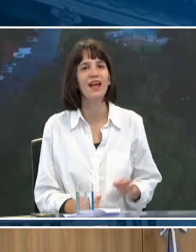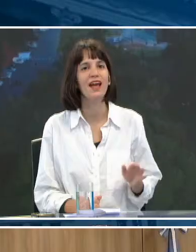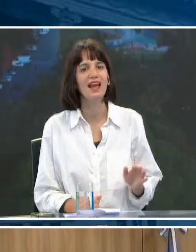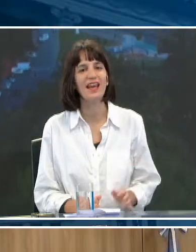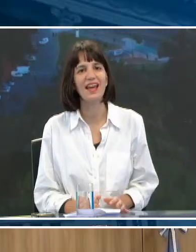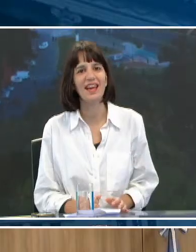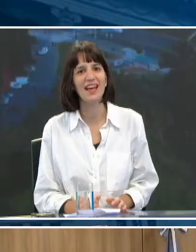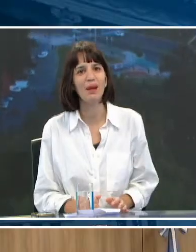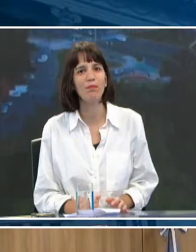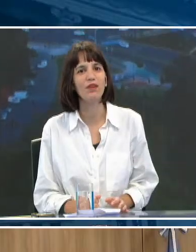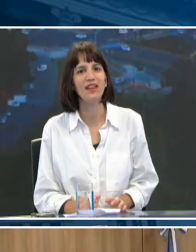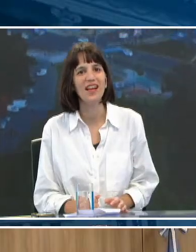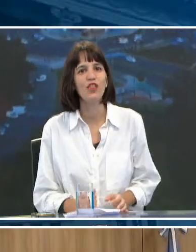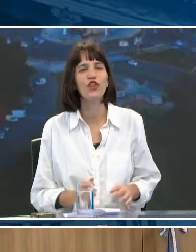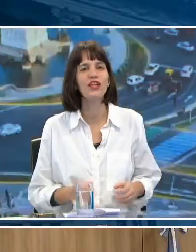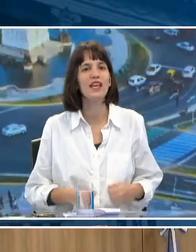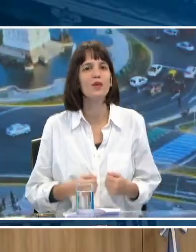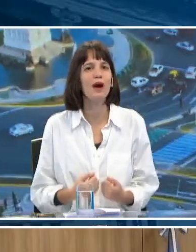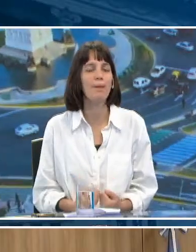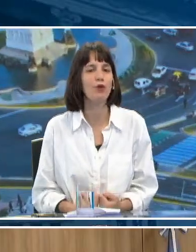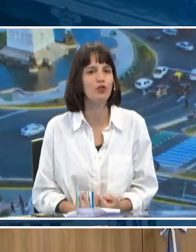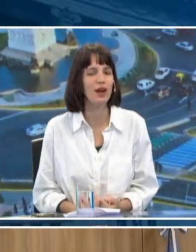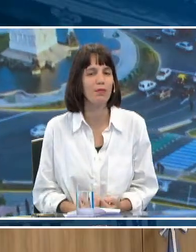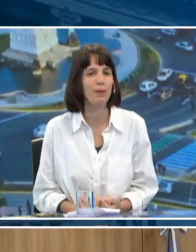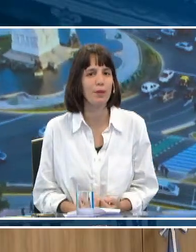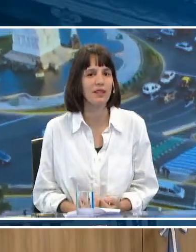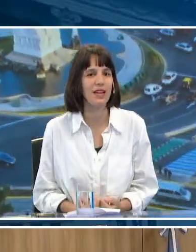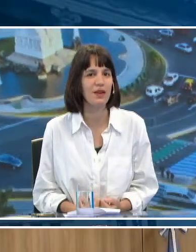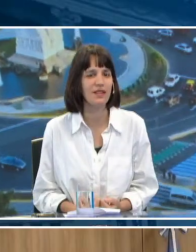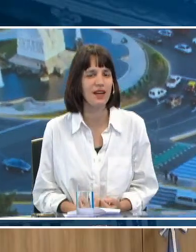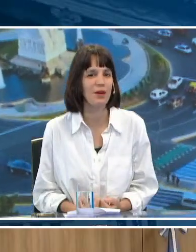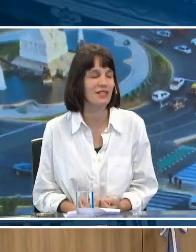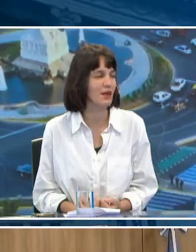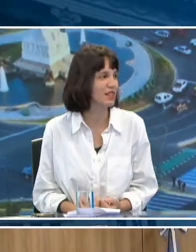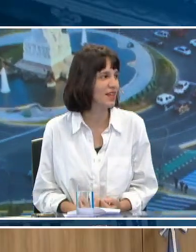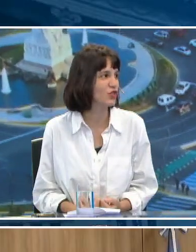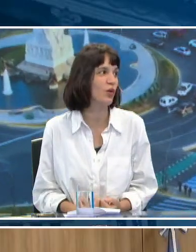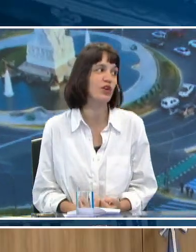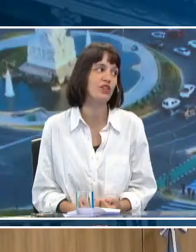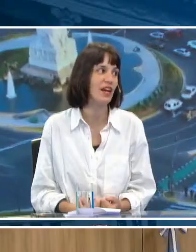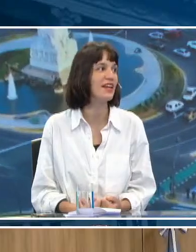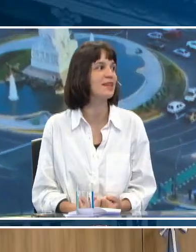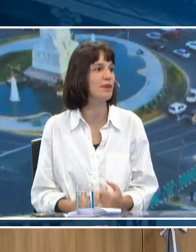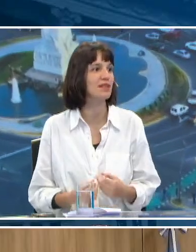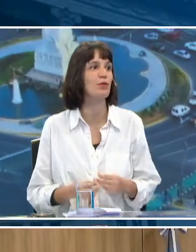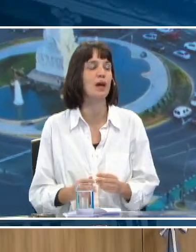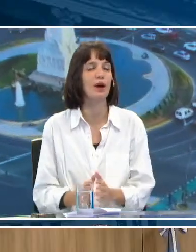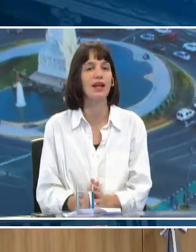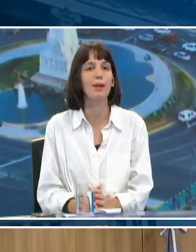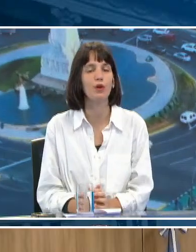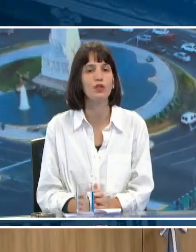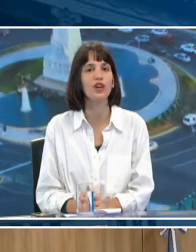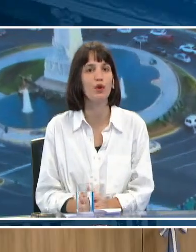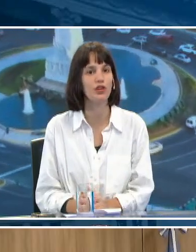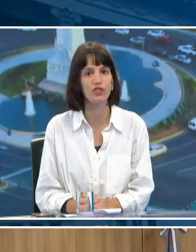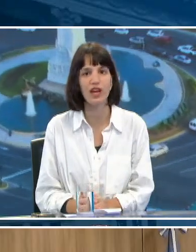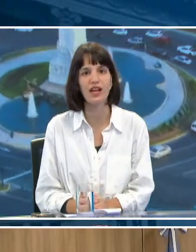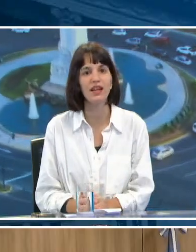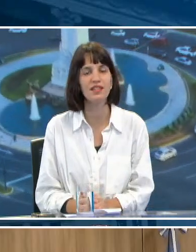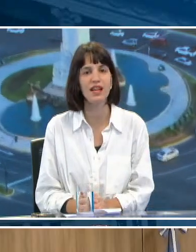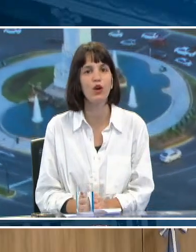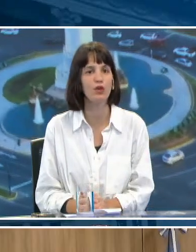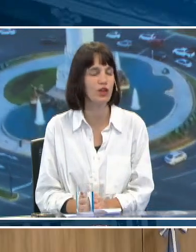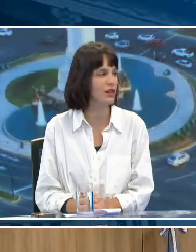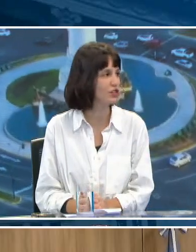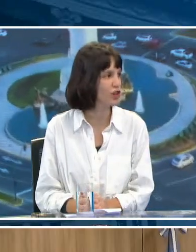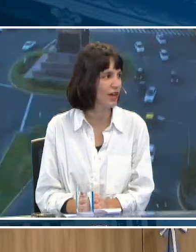que donde se iba a apostar más por parte de Libertad Avanza iba a ser la ciudad de Buenos Aires, empezamos claro. a ver que la provincia de Buenos Aires,